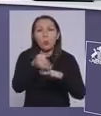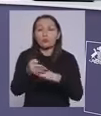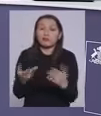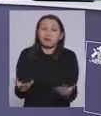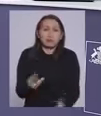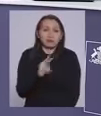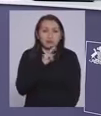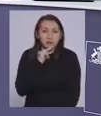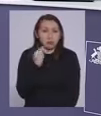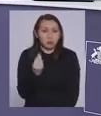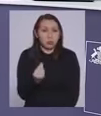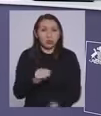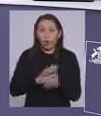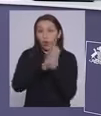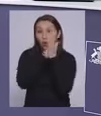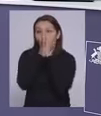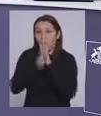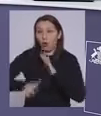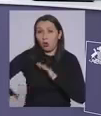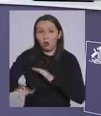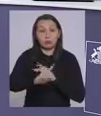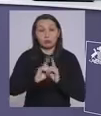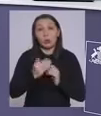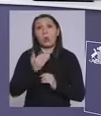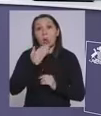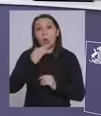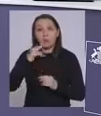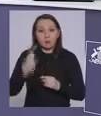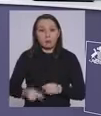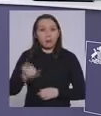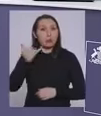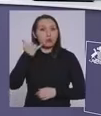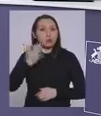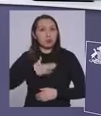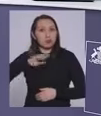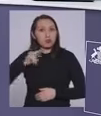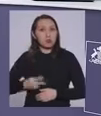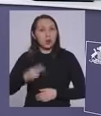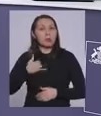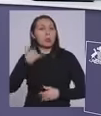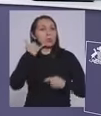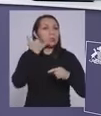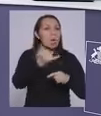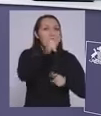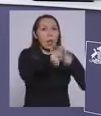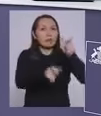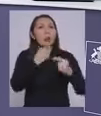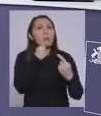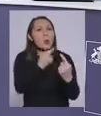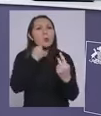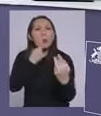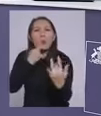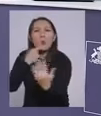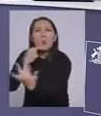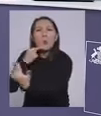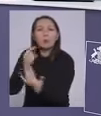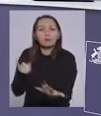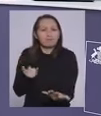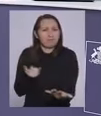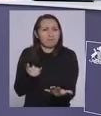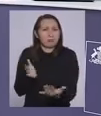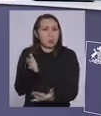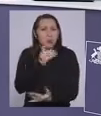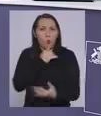esto aplicado totalmente, incluso están usando sus propios celulares para llamar a los pacientes que tampoco